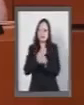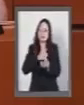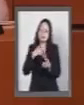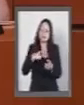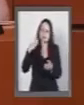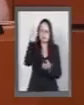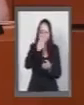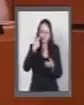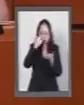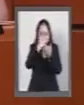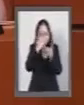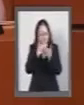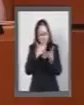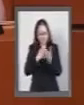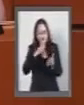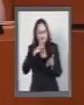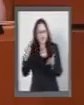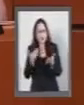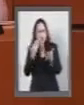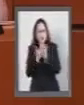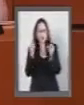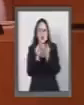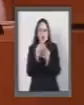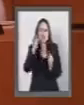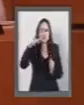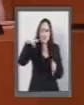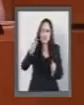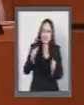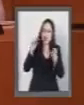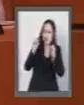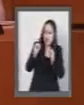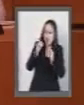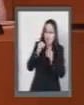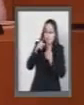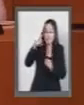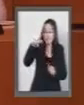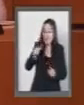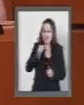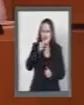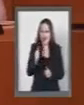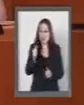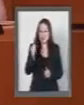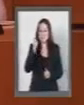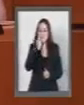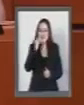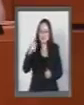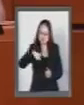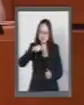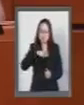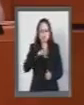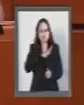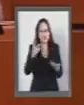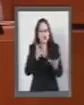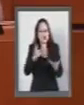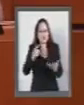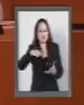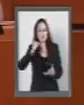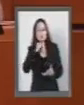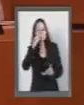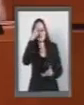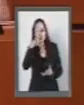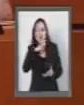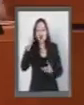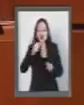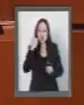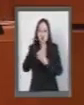propuesta trascendente. Con peña o sin peña. El Senado tiene hoy la gran oportunidad